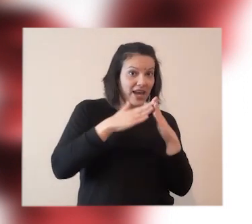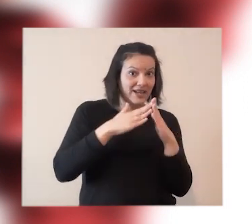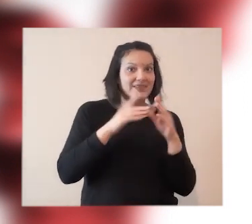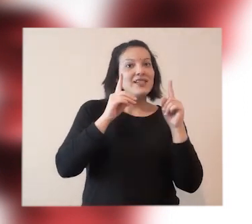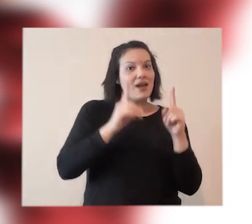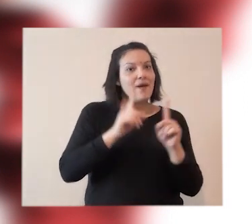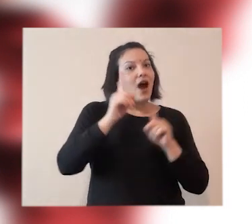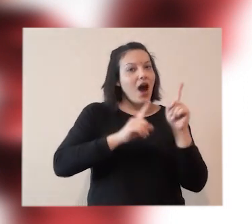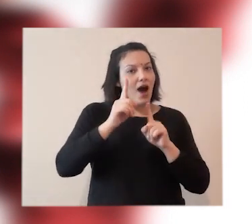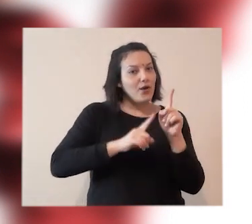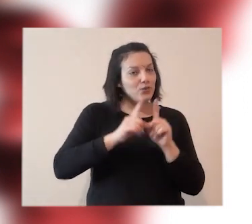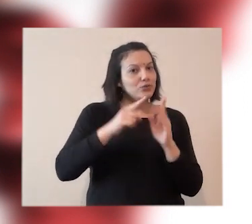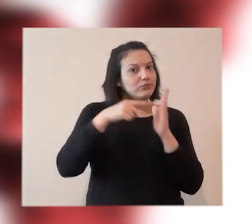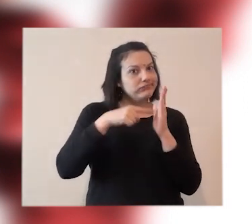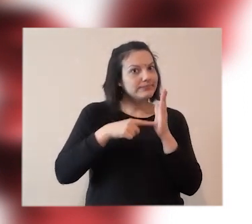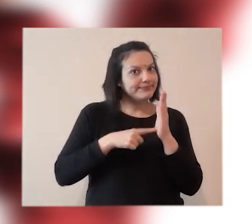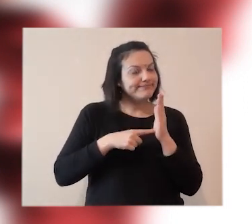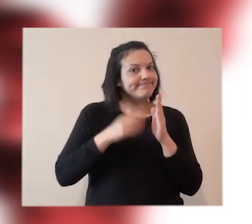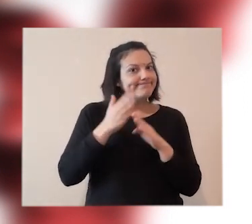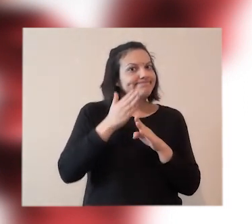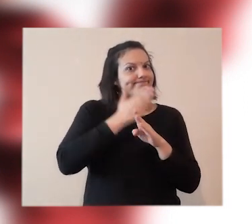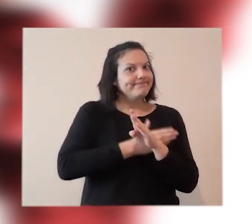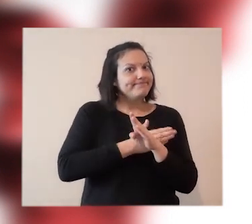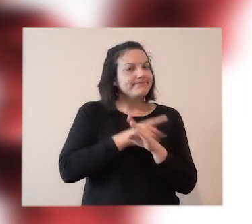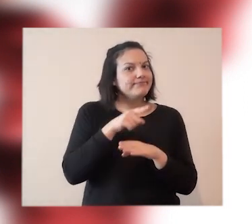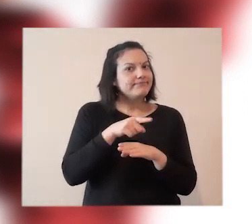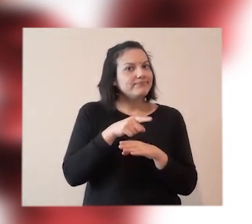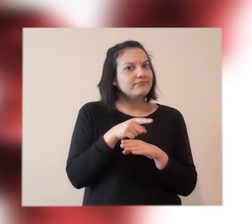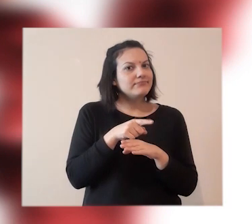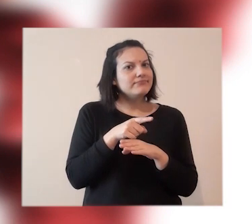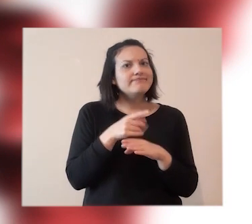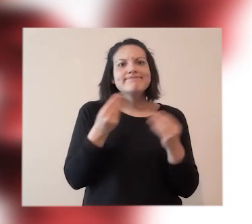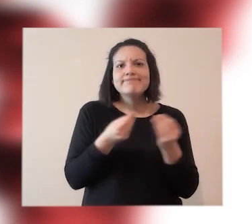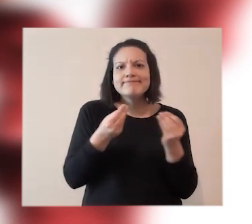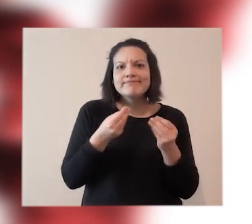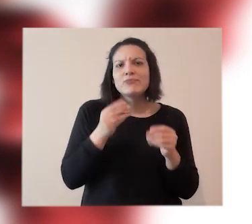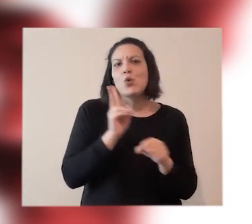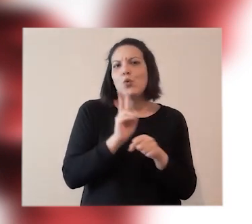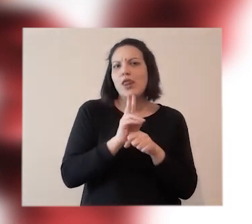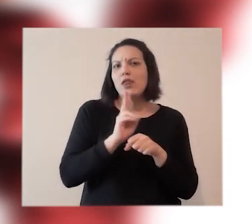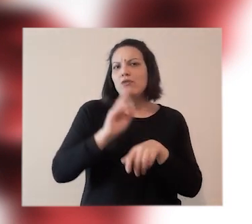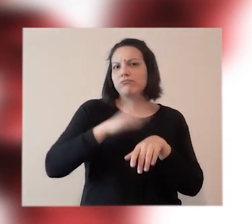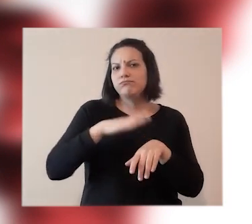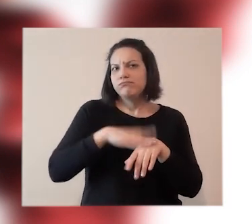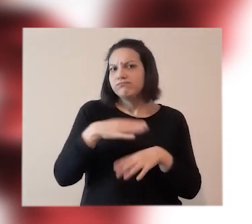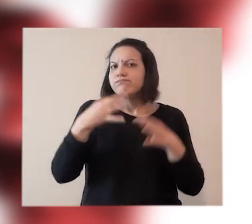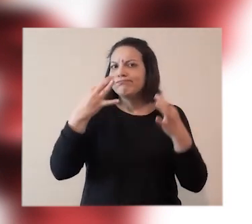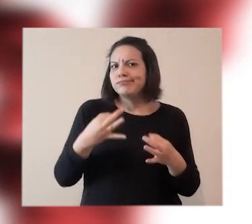algunas precauciones o implementar algunas acciones que tienen que ver con un cuidado responsable, ¿sí?